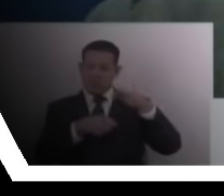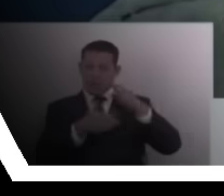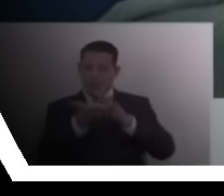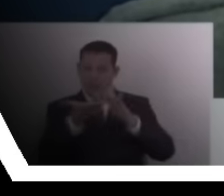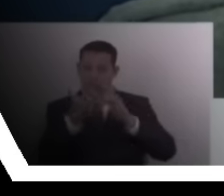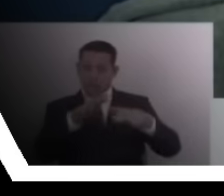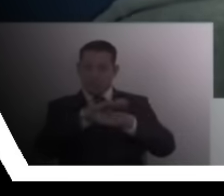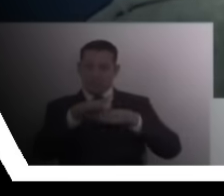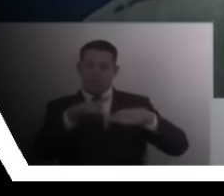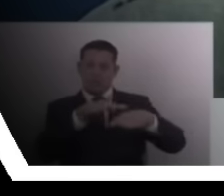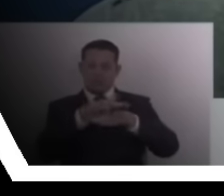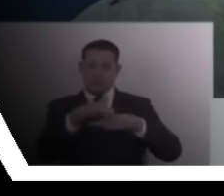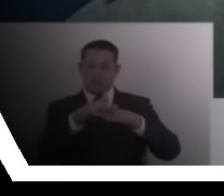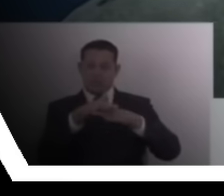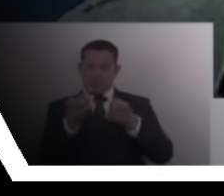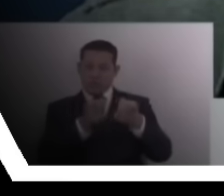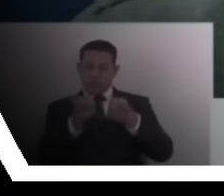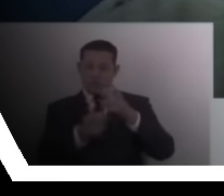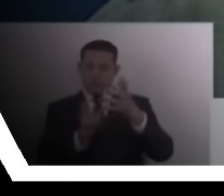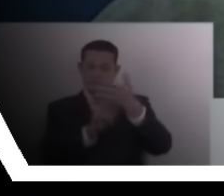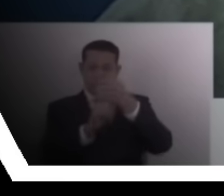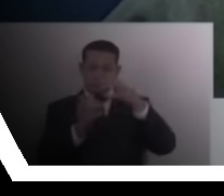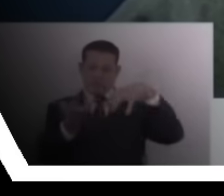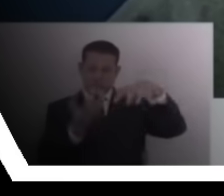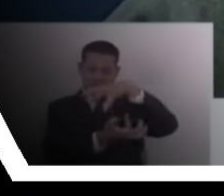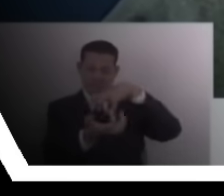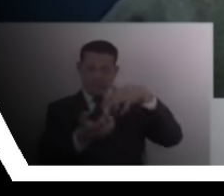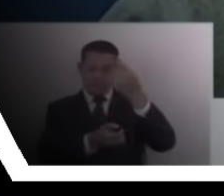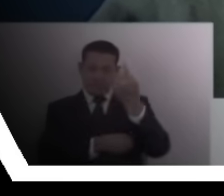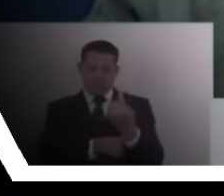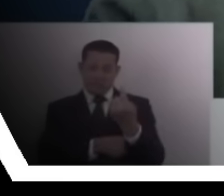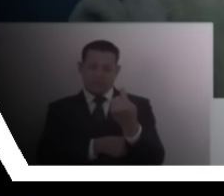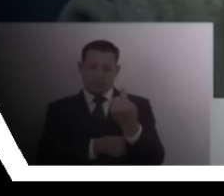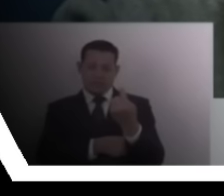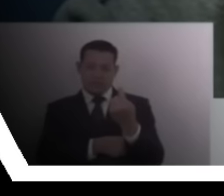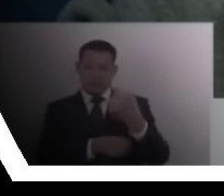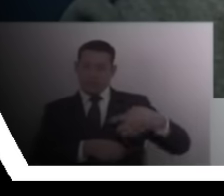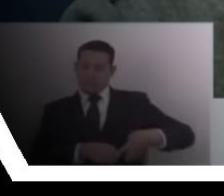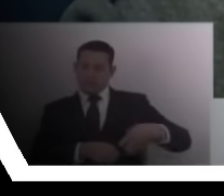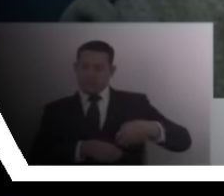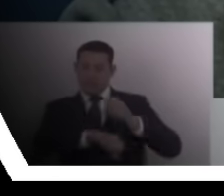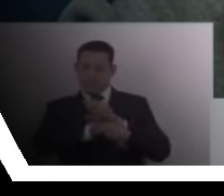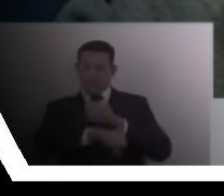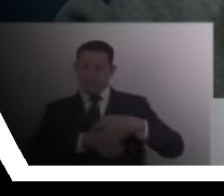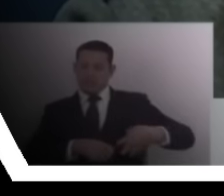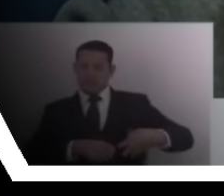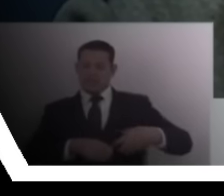estos espacios para venir a confundir, para venir a engañar.